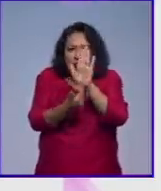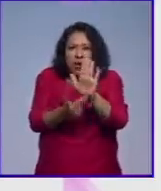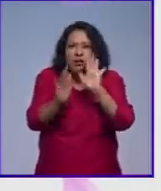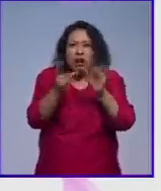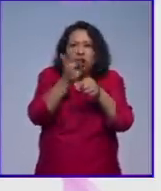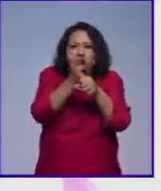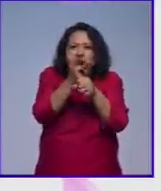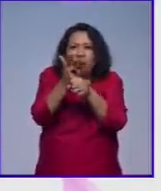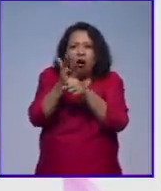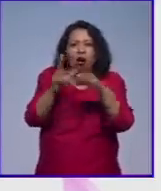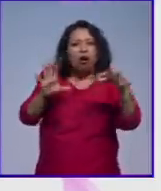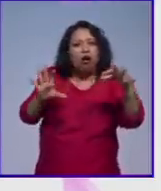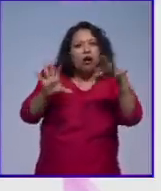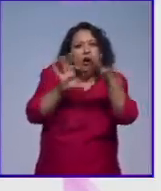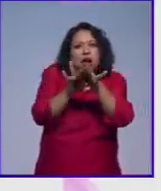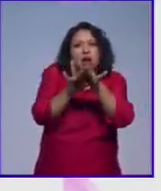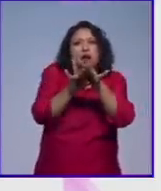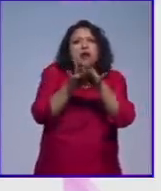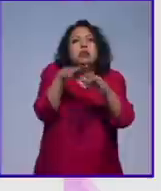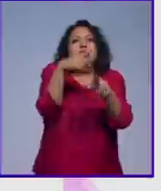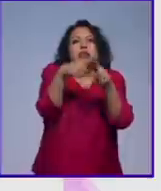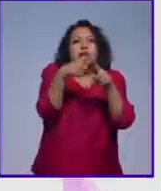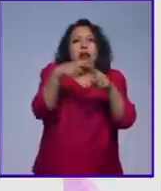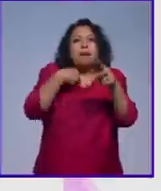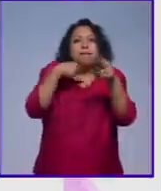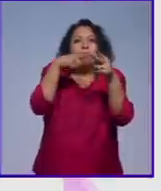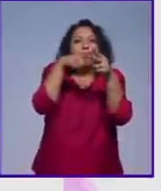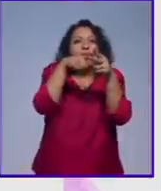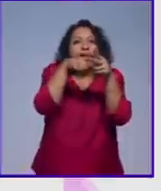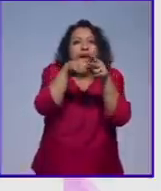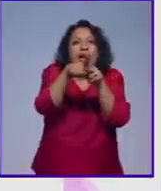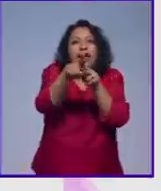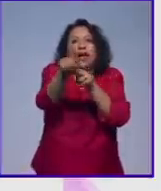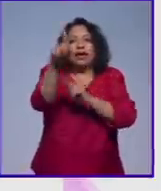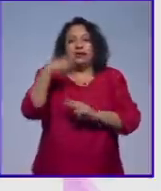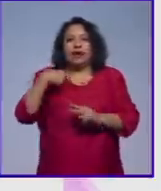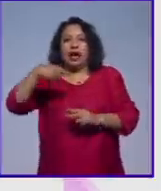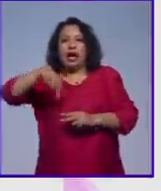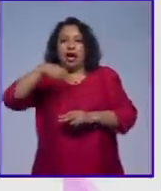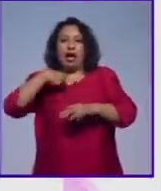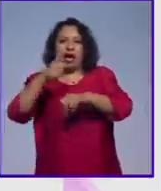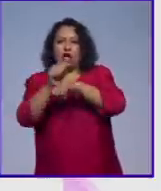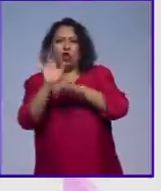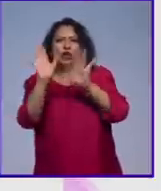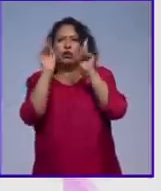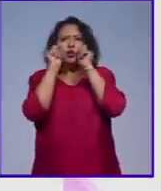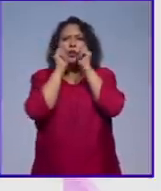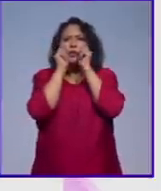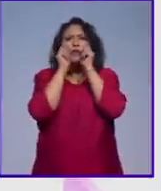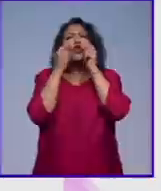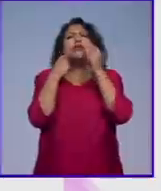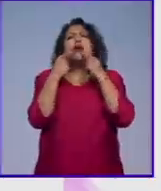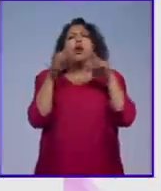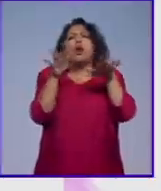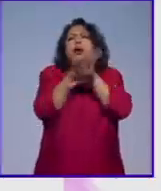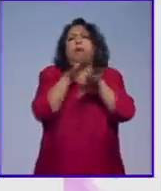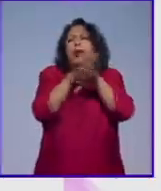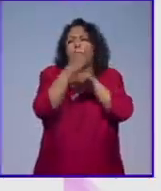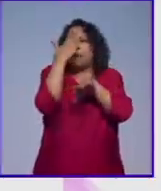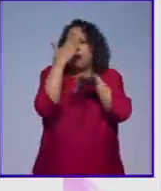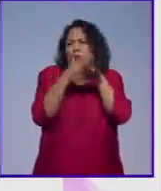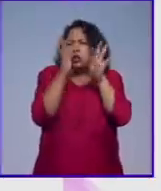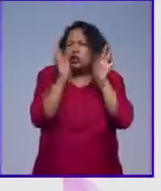escena la relación entre, que va surgiendo entre los actores, no importa que el diálogo se vaya cambiando.